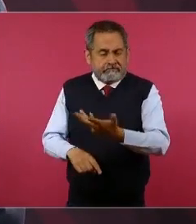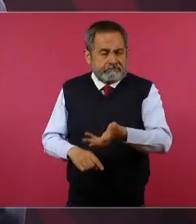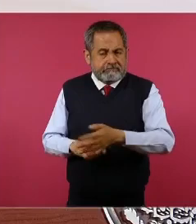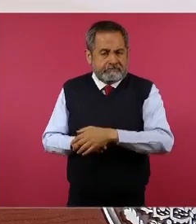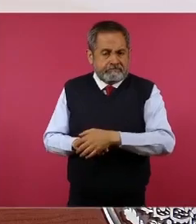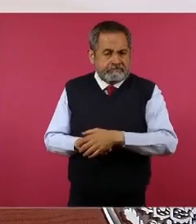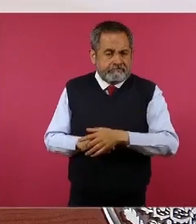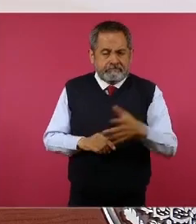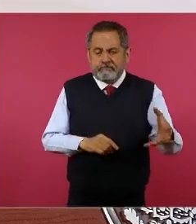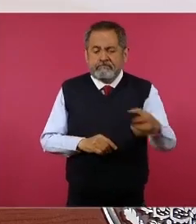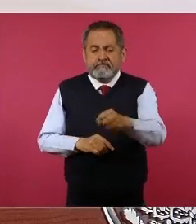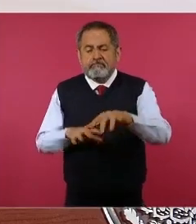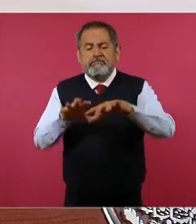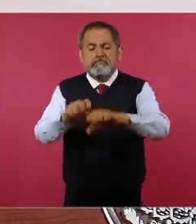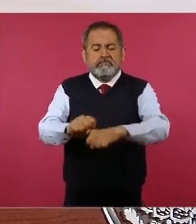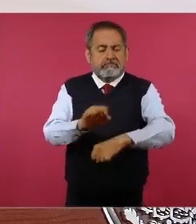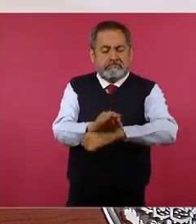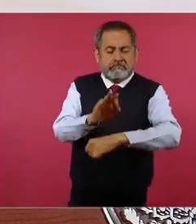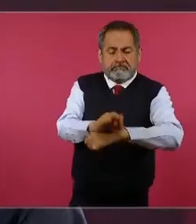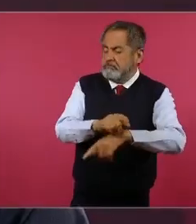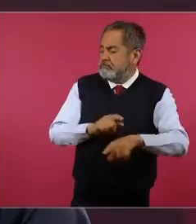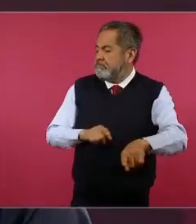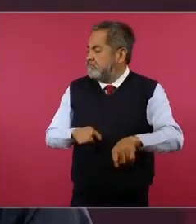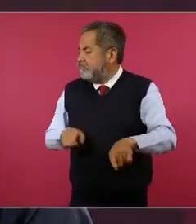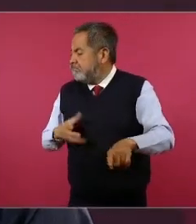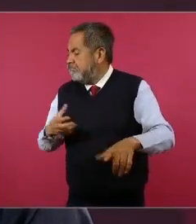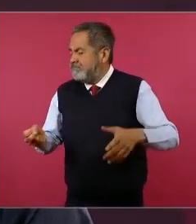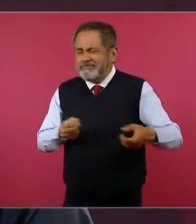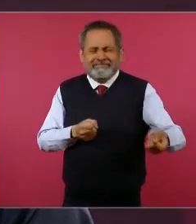crearon protectorados,